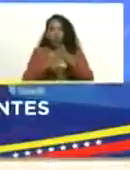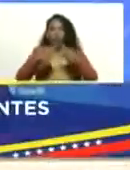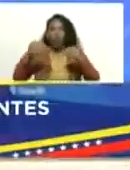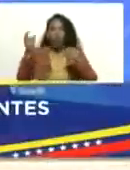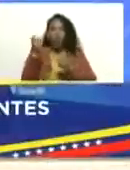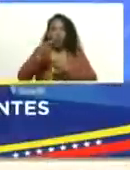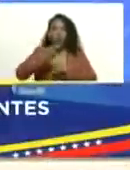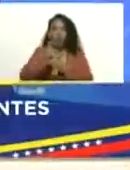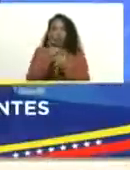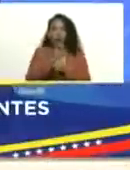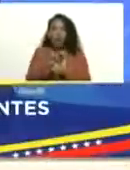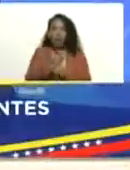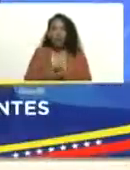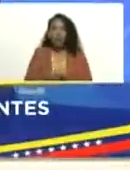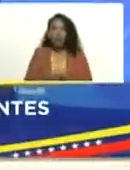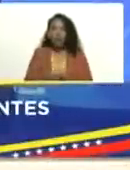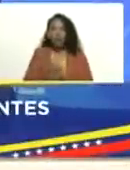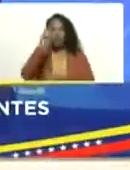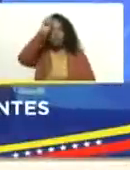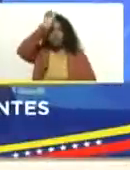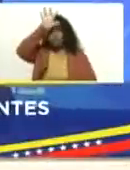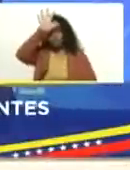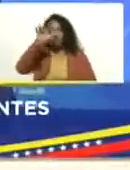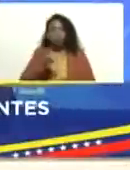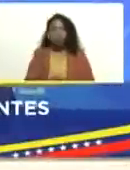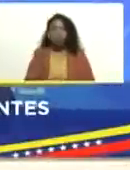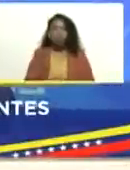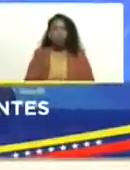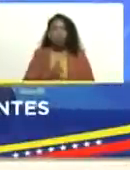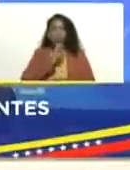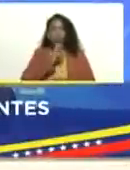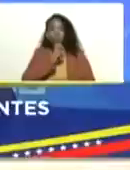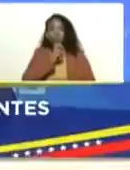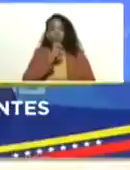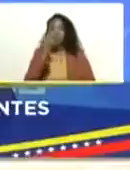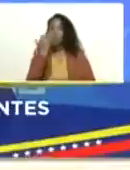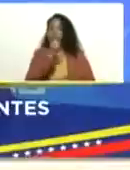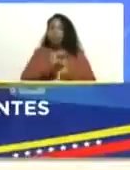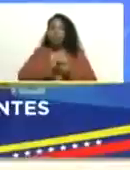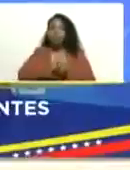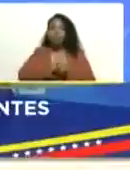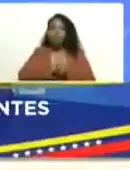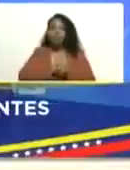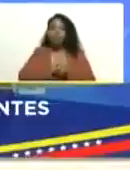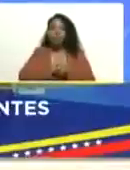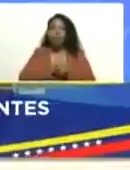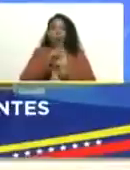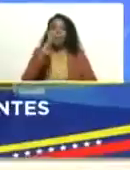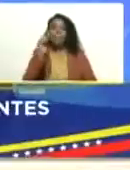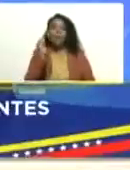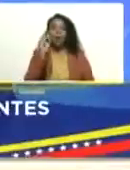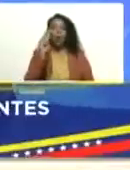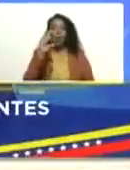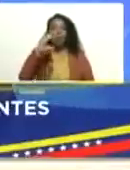gas, la minería, el oro, el hierro, la bauxita,